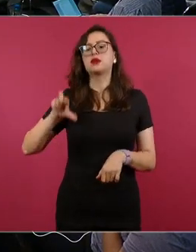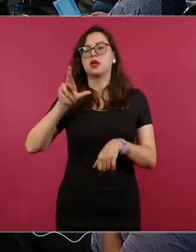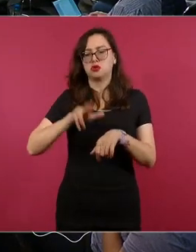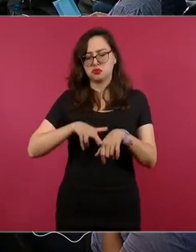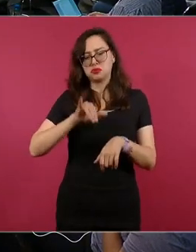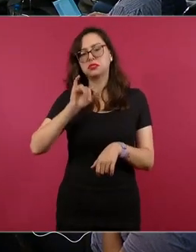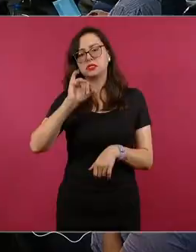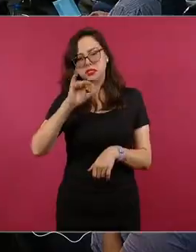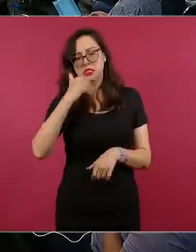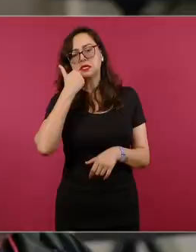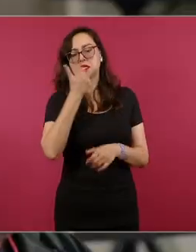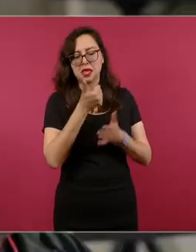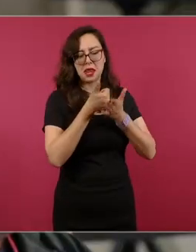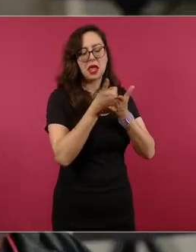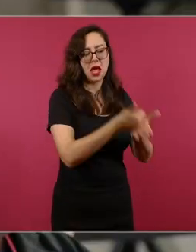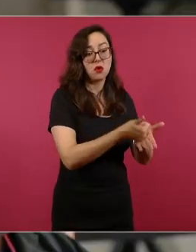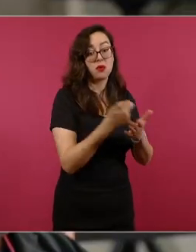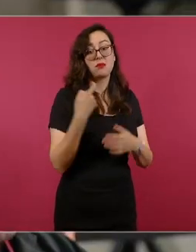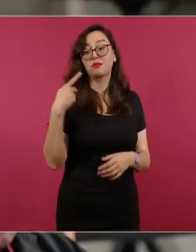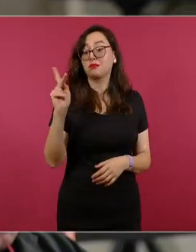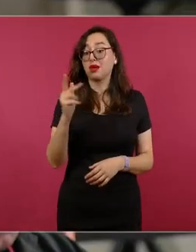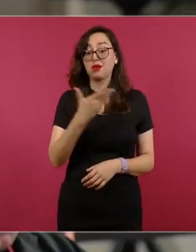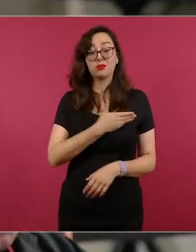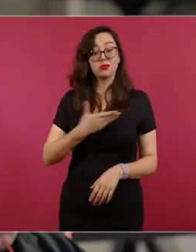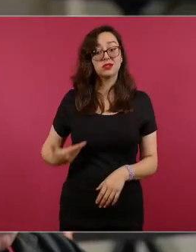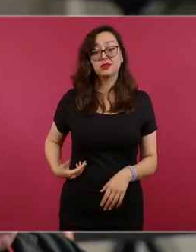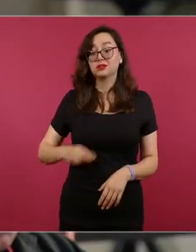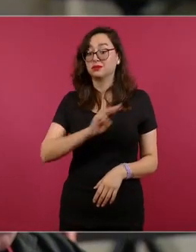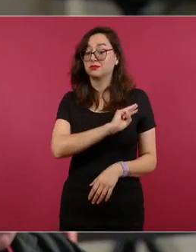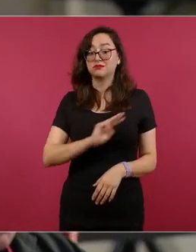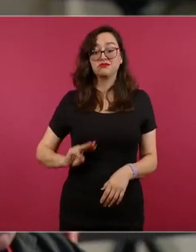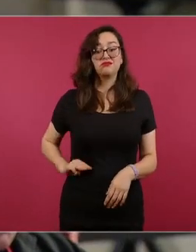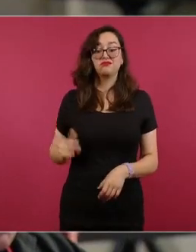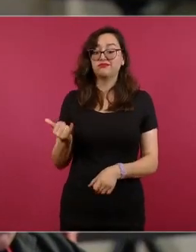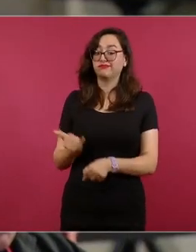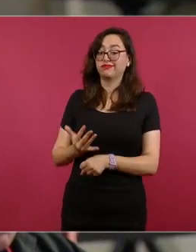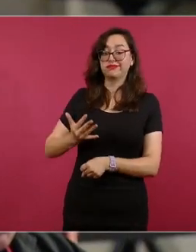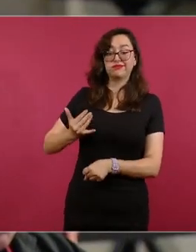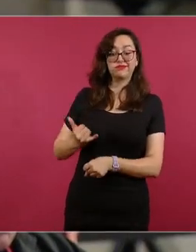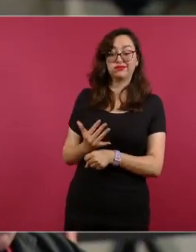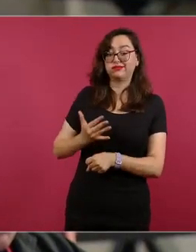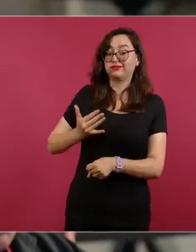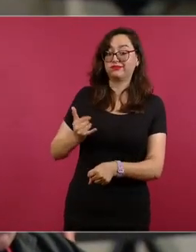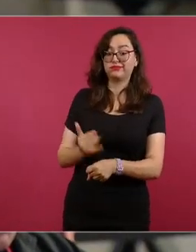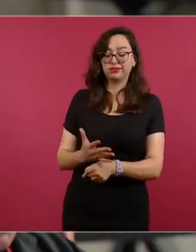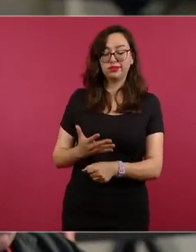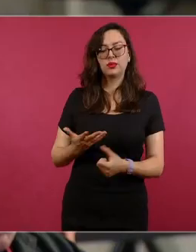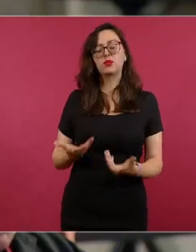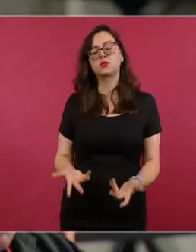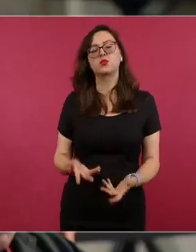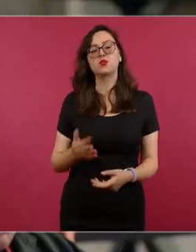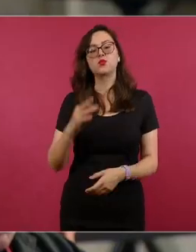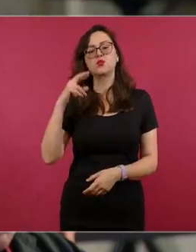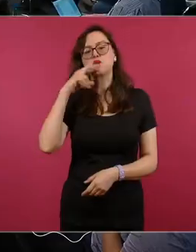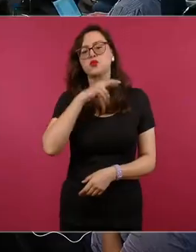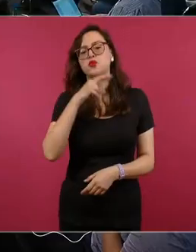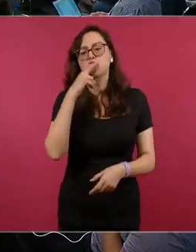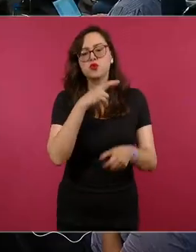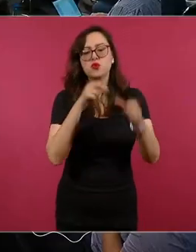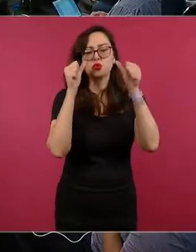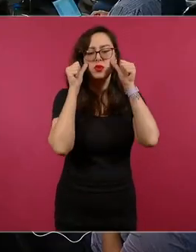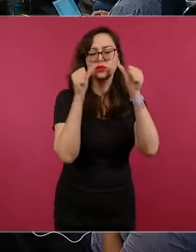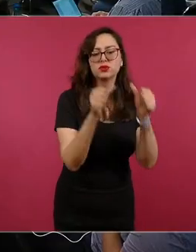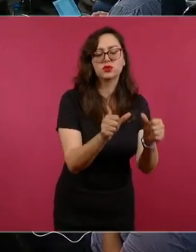se han encontrado con la total omisión por parte del presidente municipal. Por tanto, le pedimos su pronta acción en este caso y que